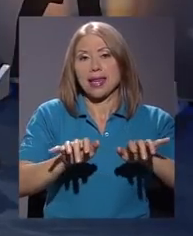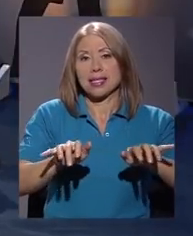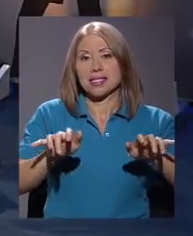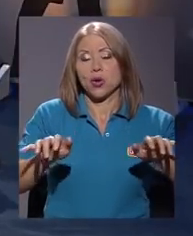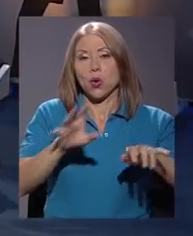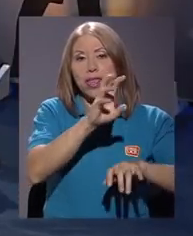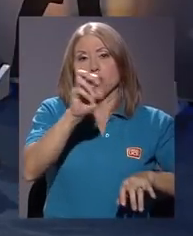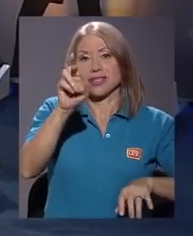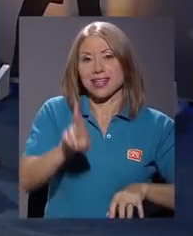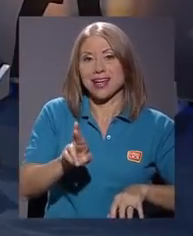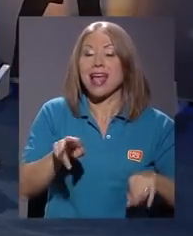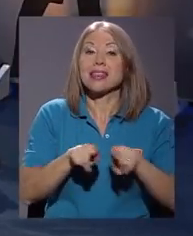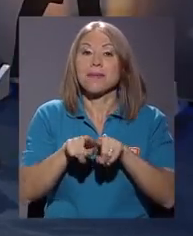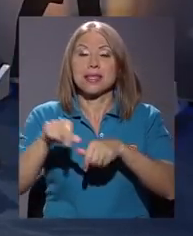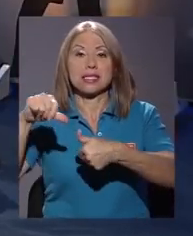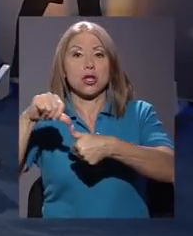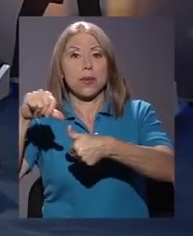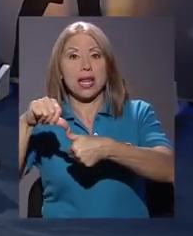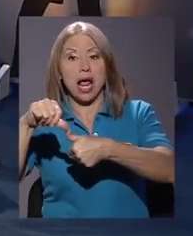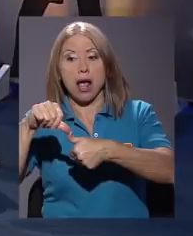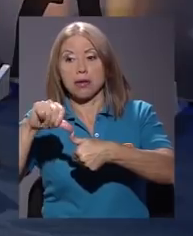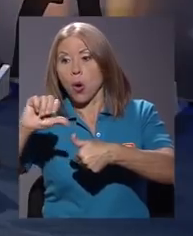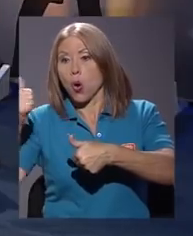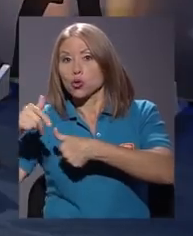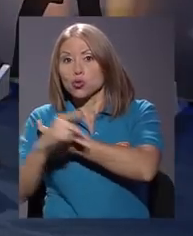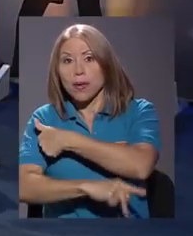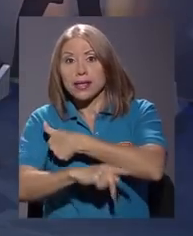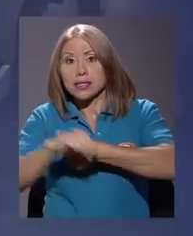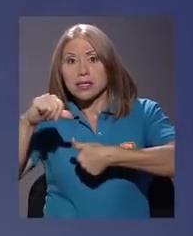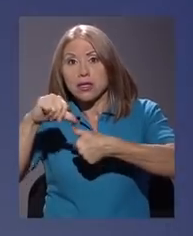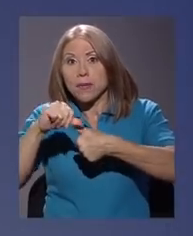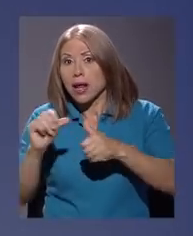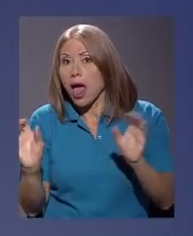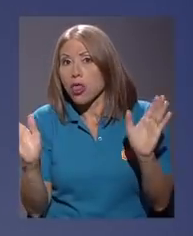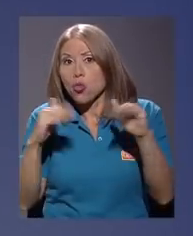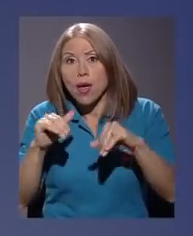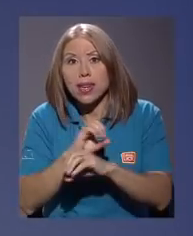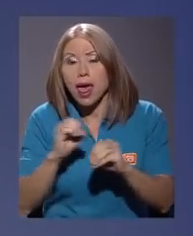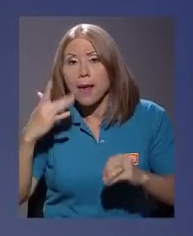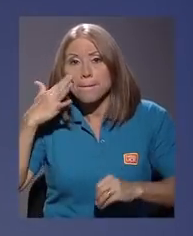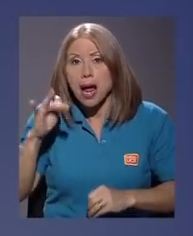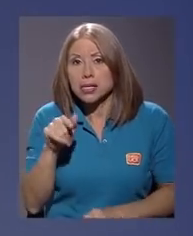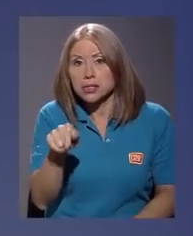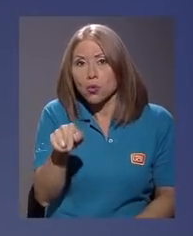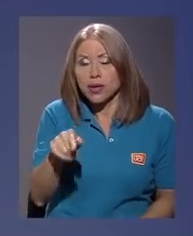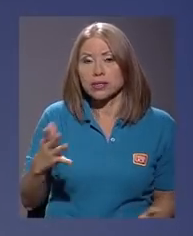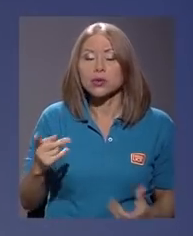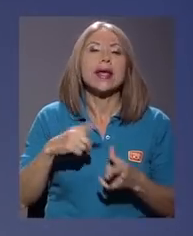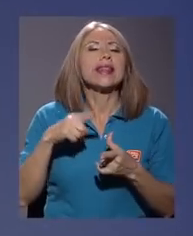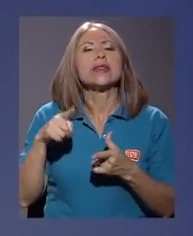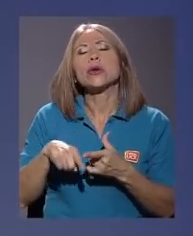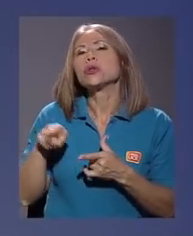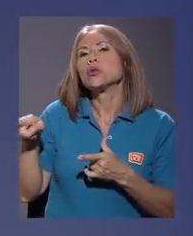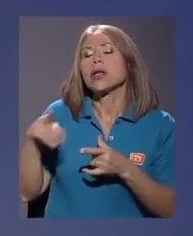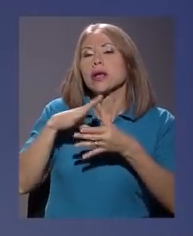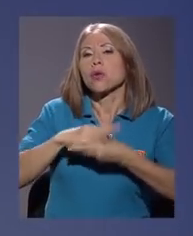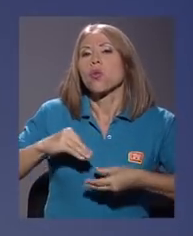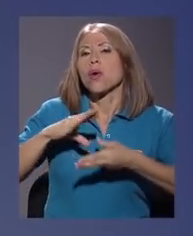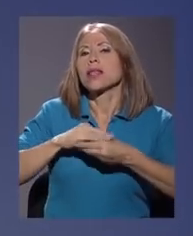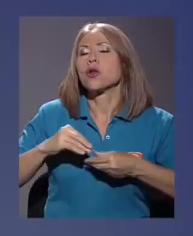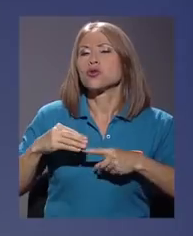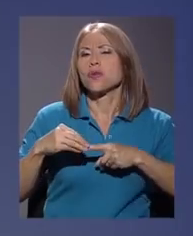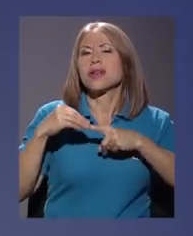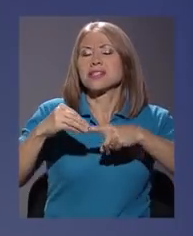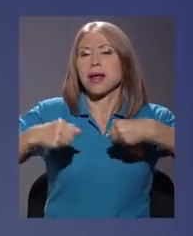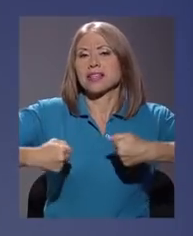no conozco una iniciativa similar en los demás países de la región eh Me gustaría que nos contes entonces Cuáles han sido los principales retos